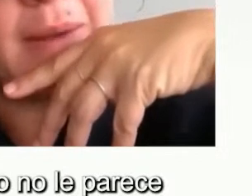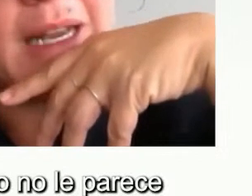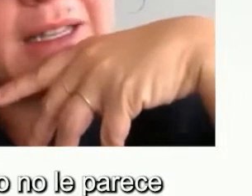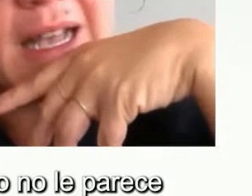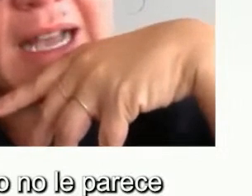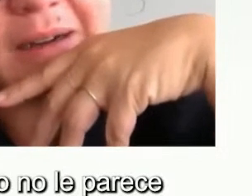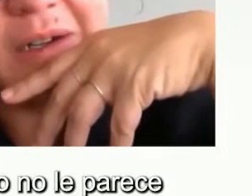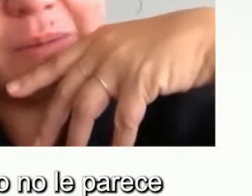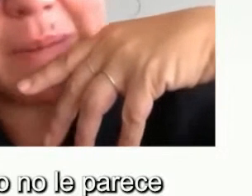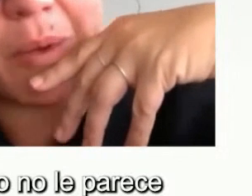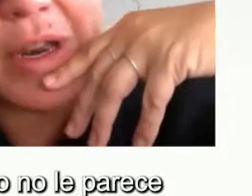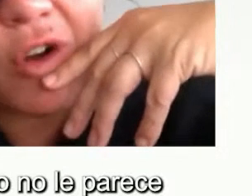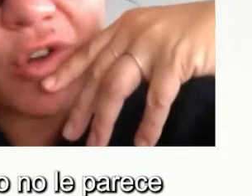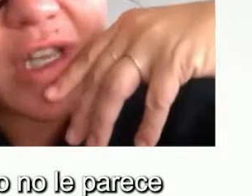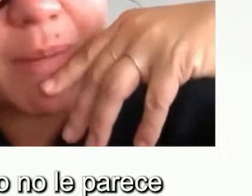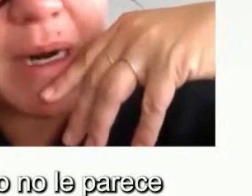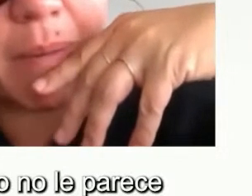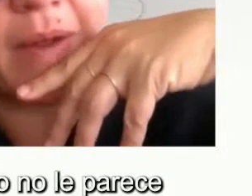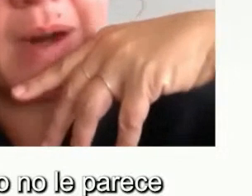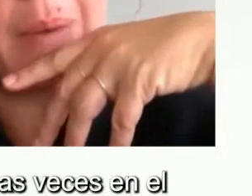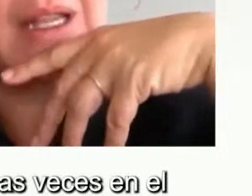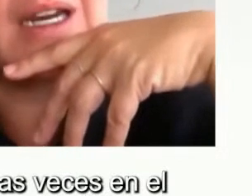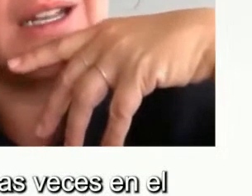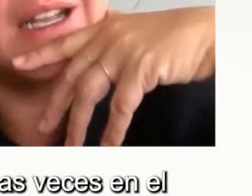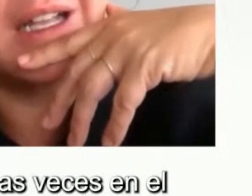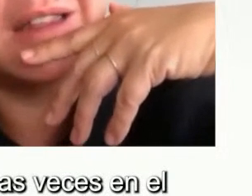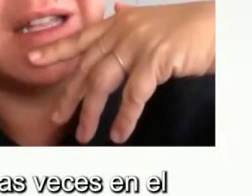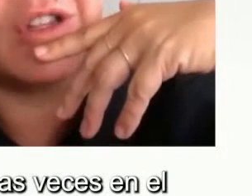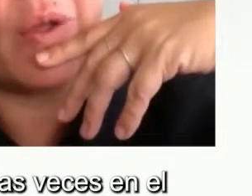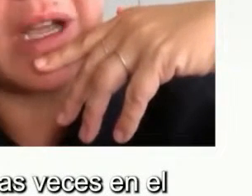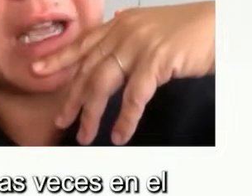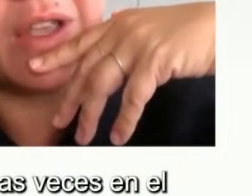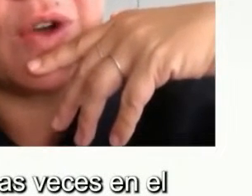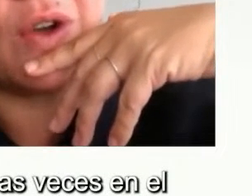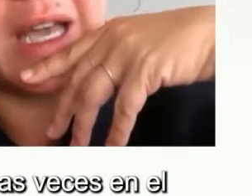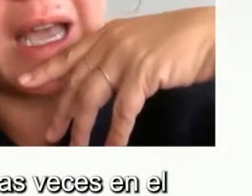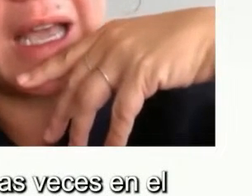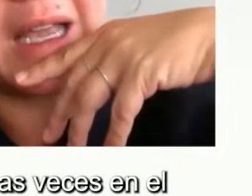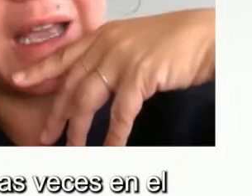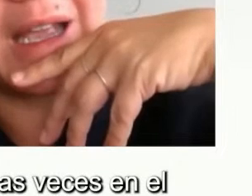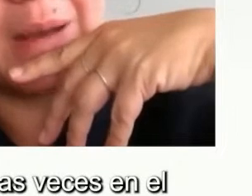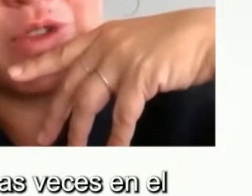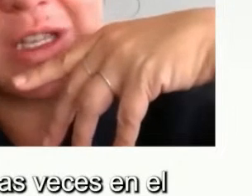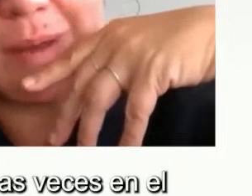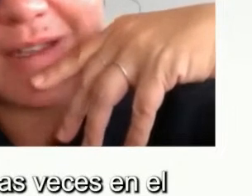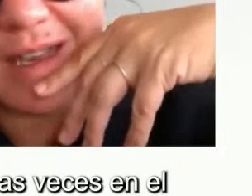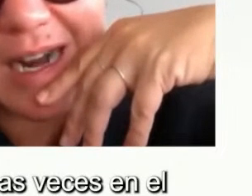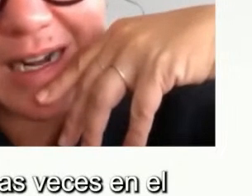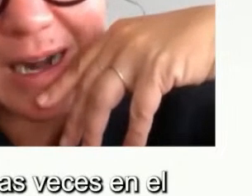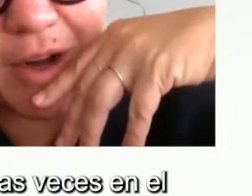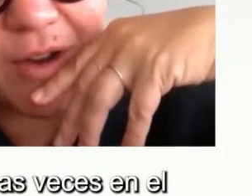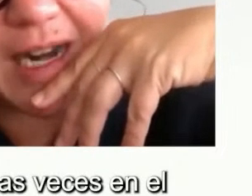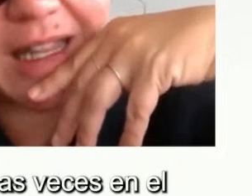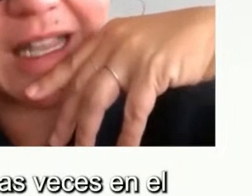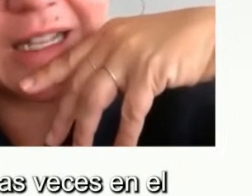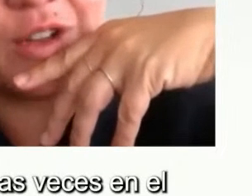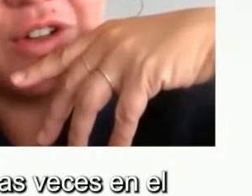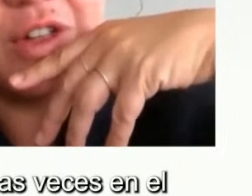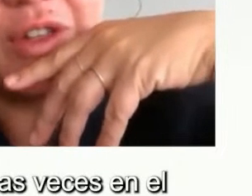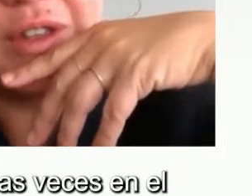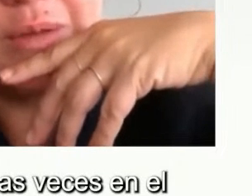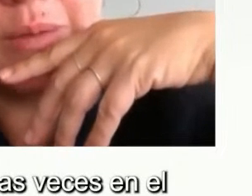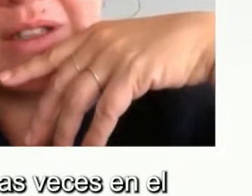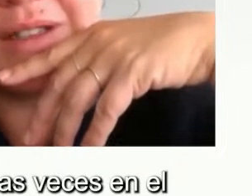poder visibilizar, para poder conocer y para poder aprender de todo aquello que muchas veces en el camino y en el